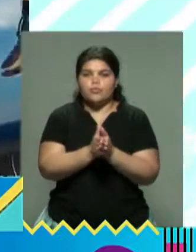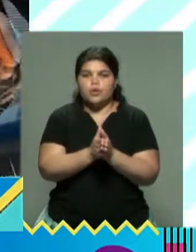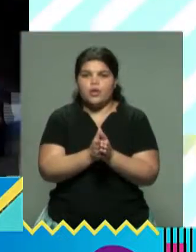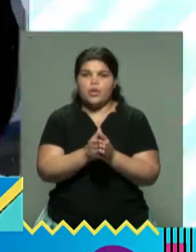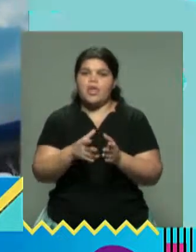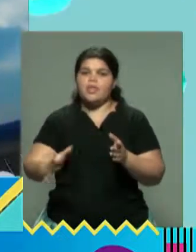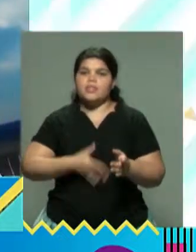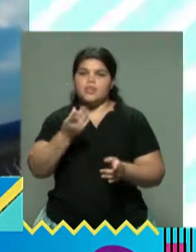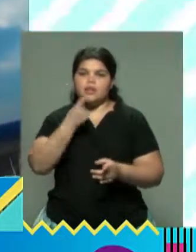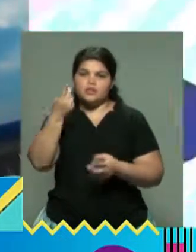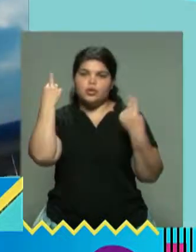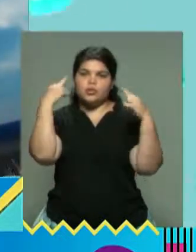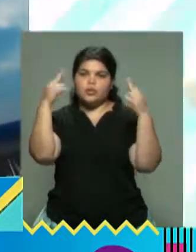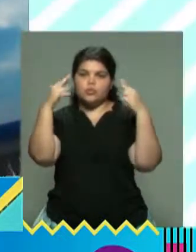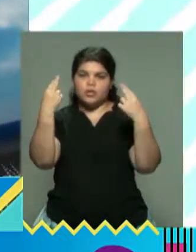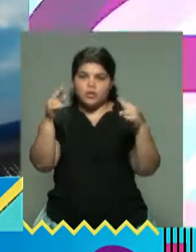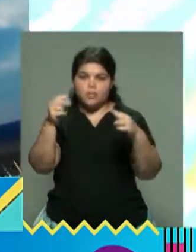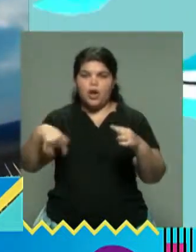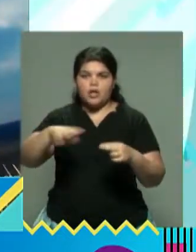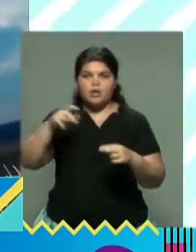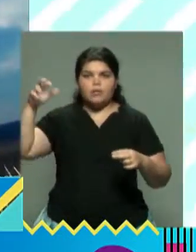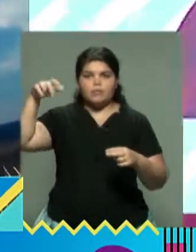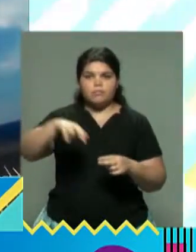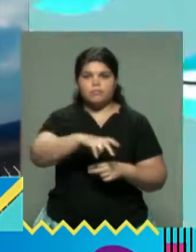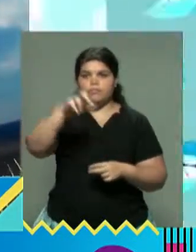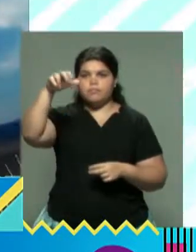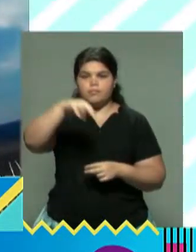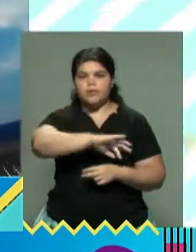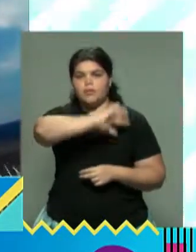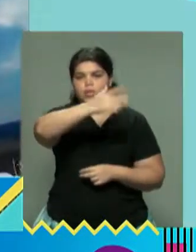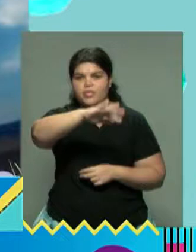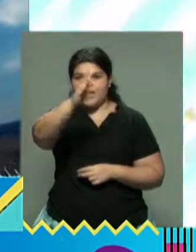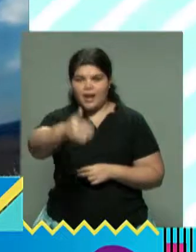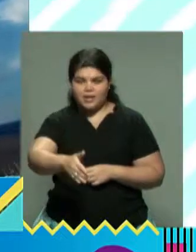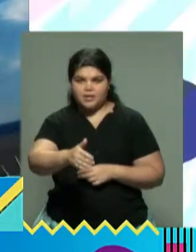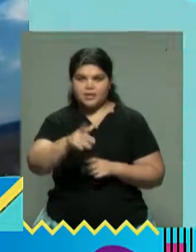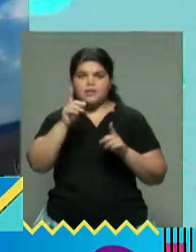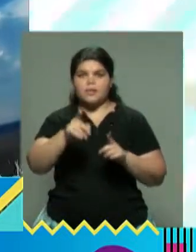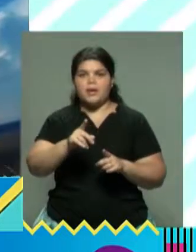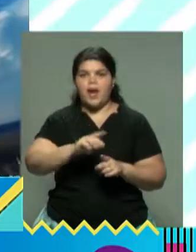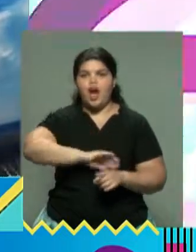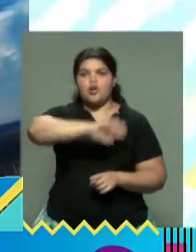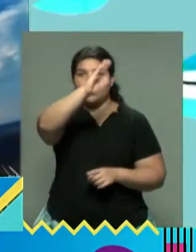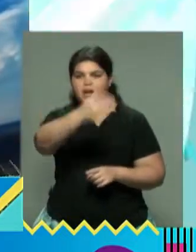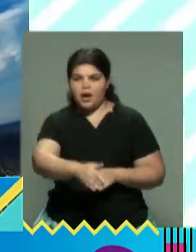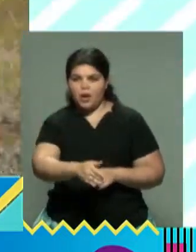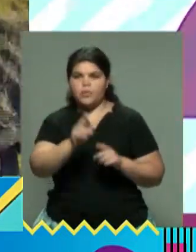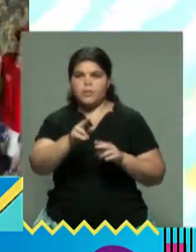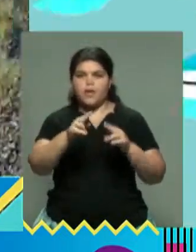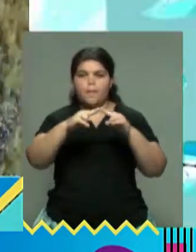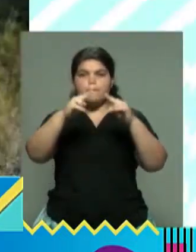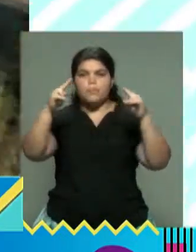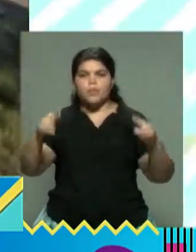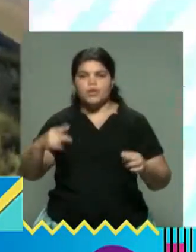Turismo, que está realizando senderismo por todo lo que es esta montaña, el circuito de la Concagua, un puente de Inca.